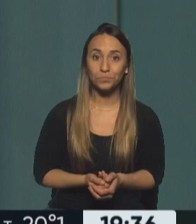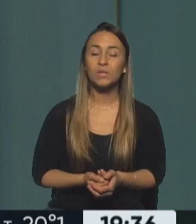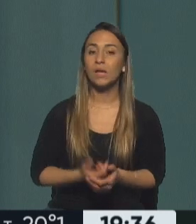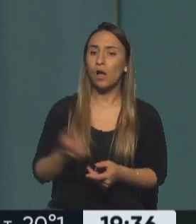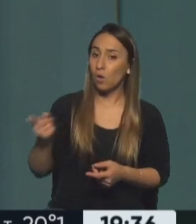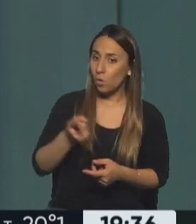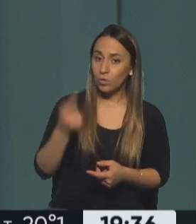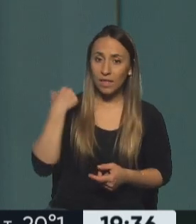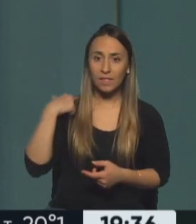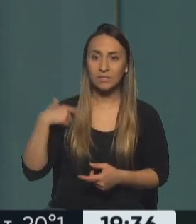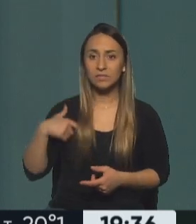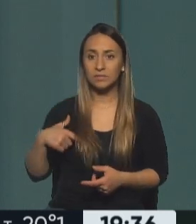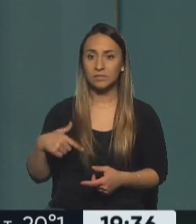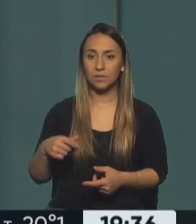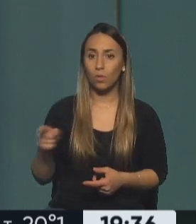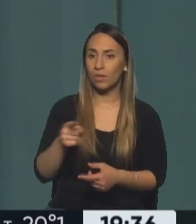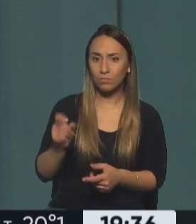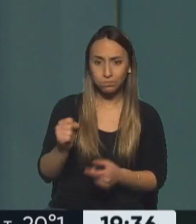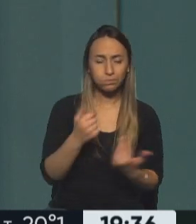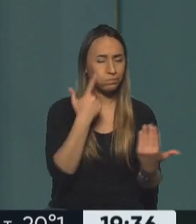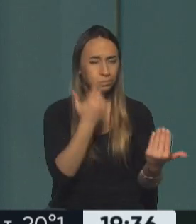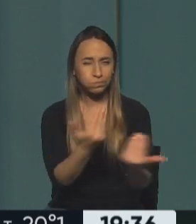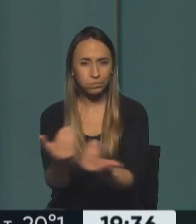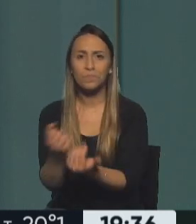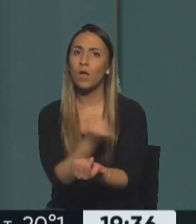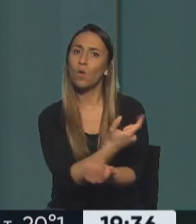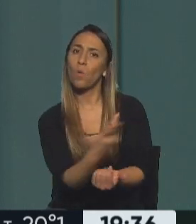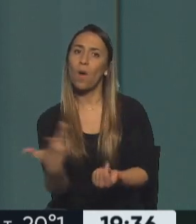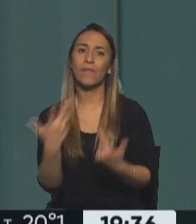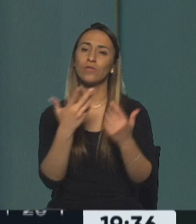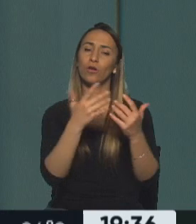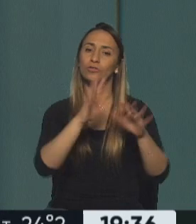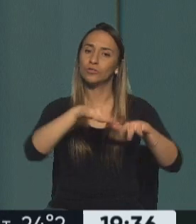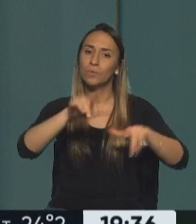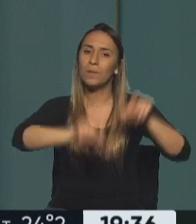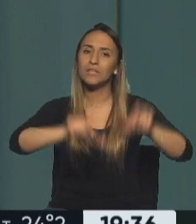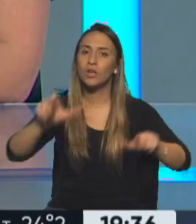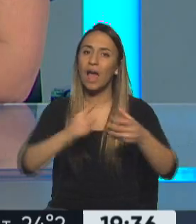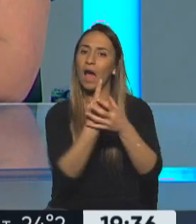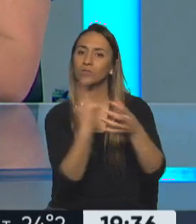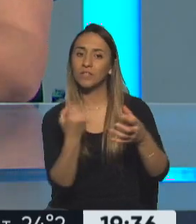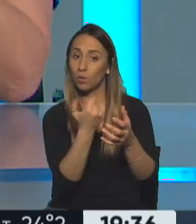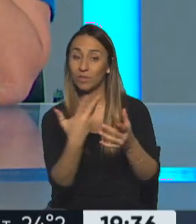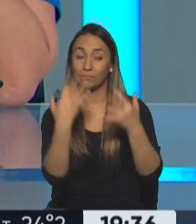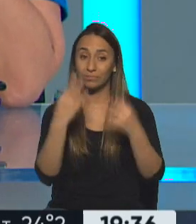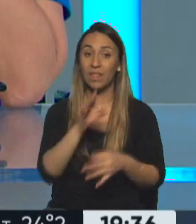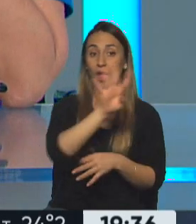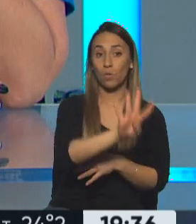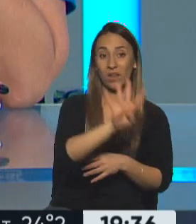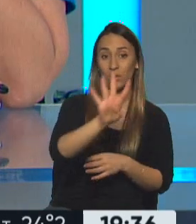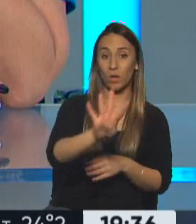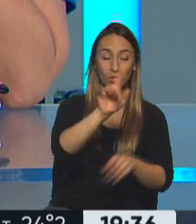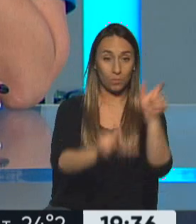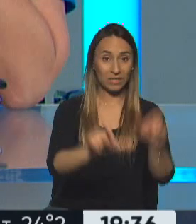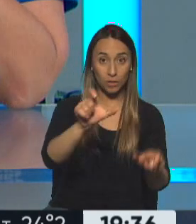un relevamiento sobre la cantidad posible de chicos con autismo que hay en el país. Cada 44 personas tenemos una persona